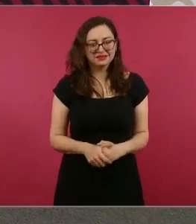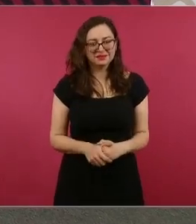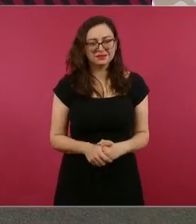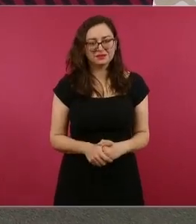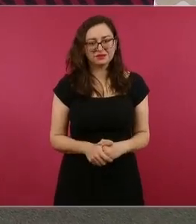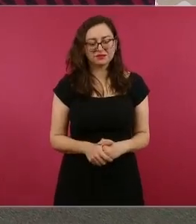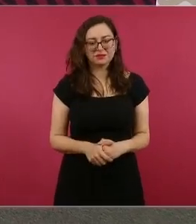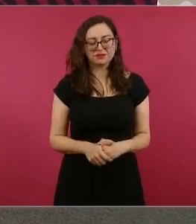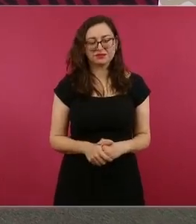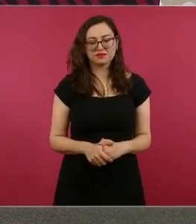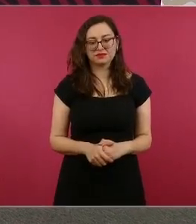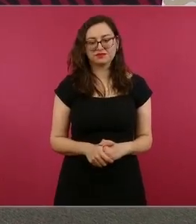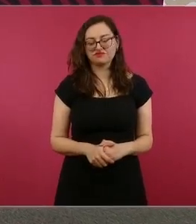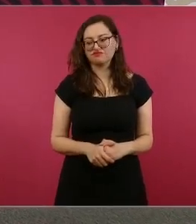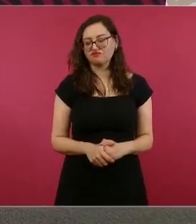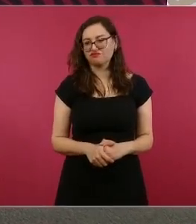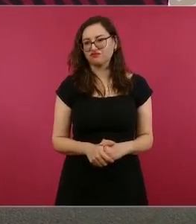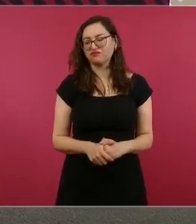Creo que